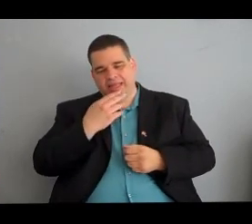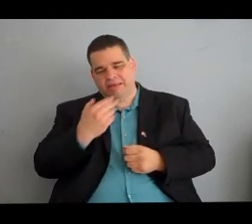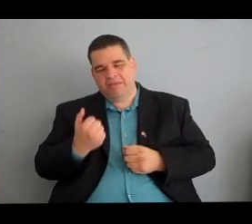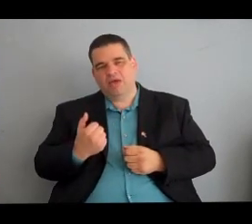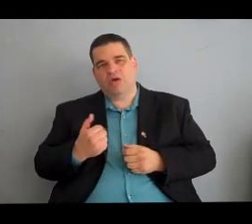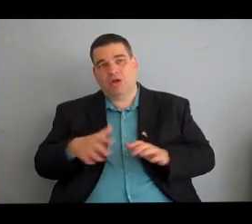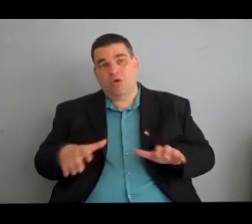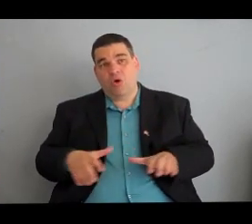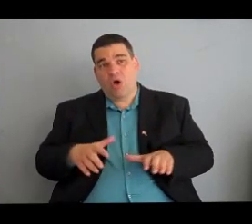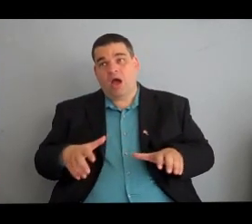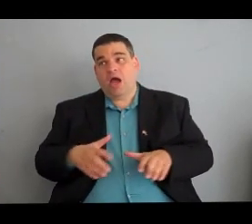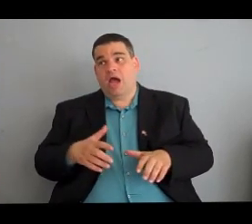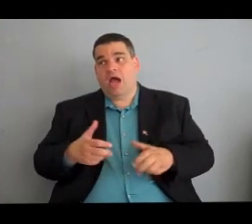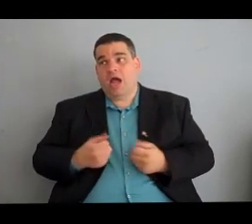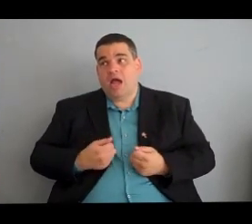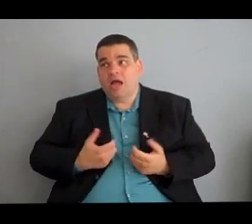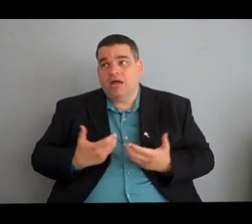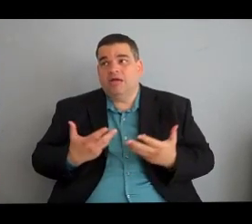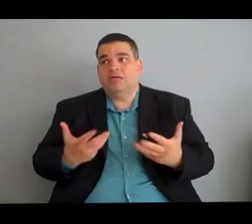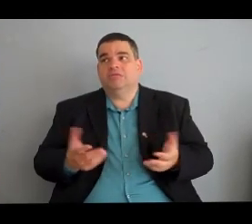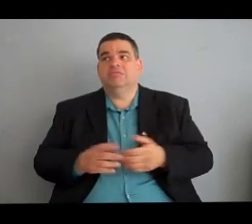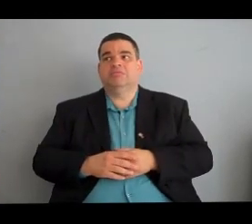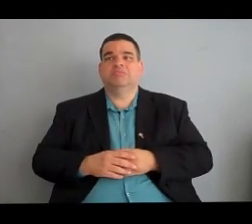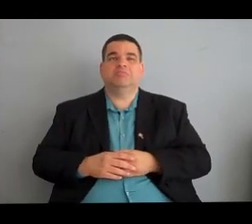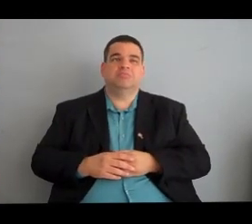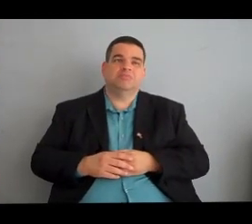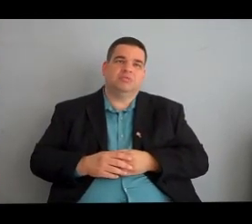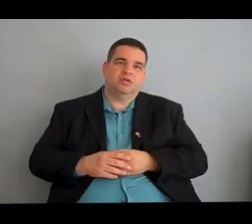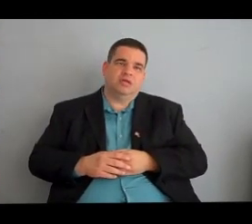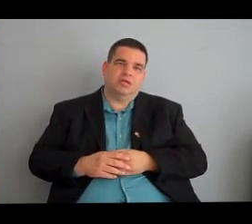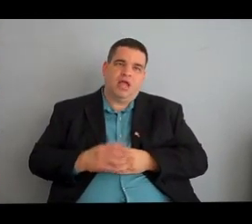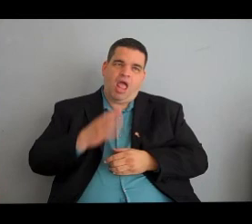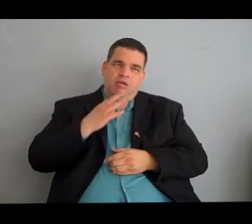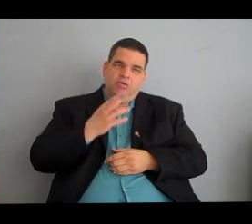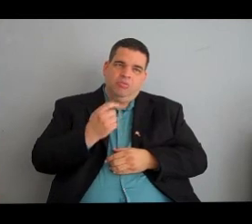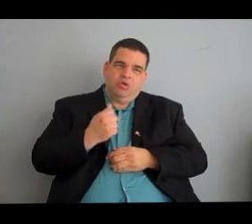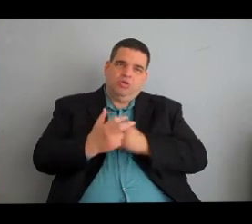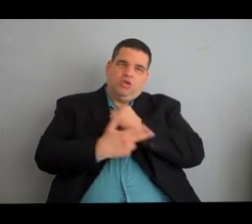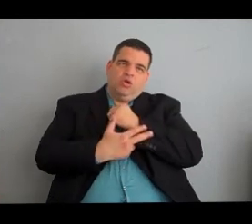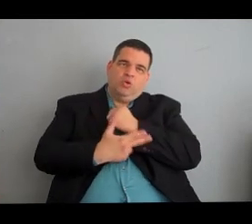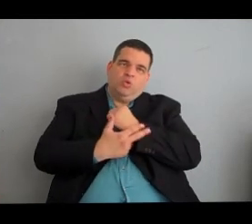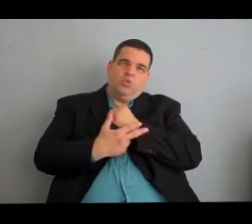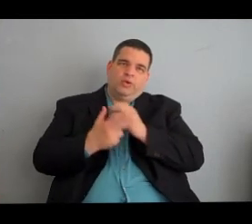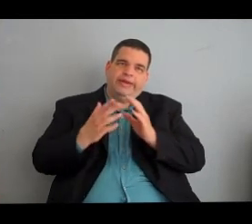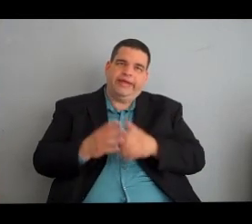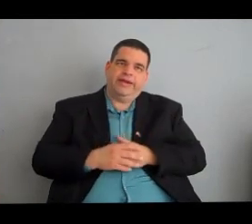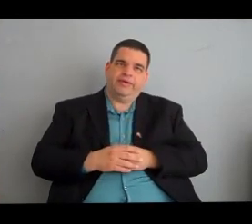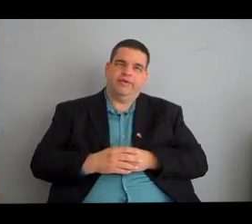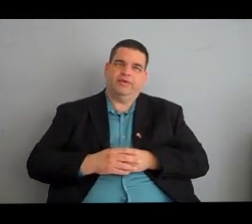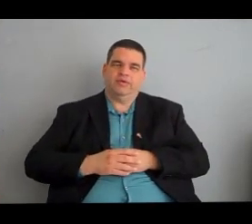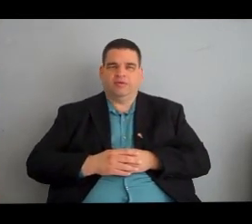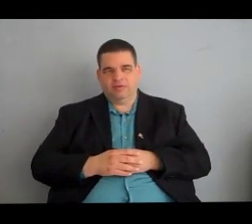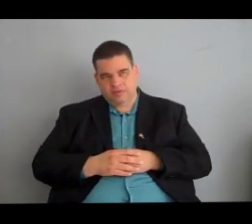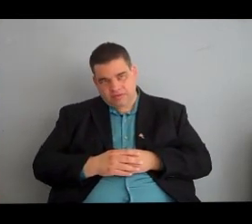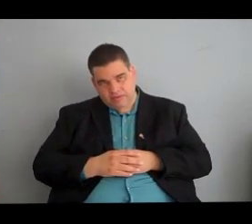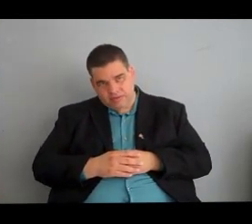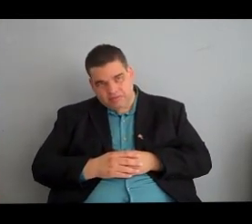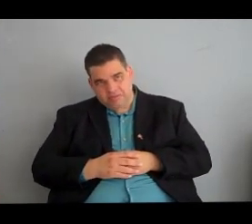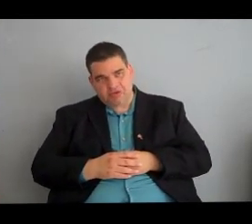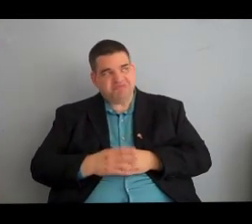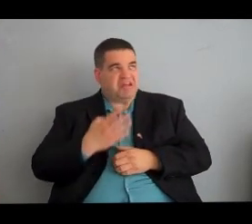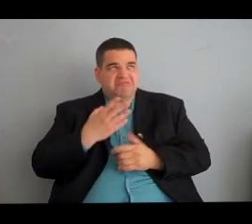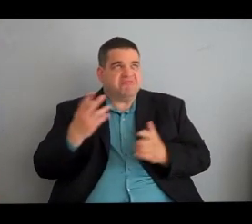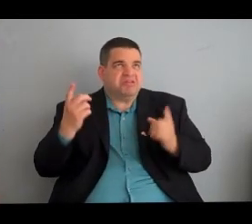un poquito de, del güirero. Pues ¿cómo llega el güiro a tu vida? Pues fíjate, el güiro llega por casualidad de la vida, porque... Siempre ocurre.